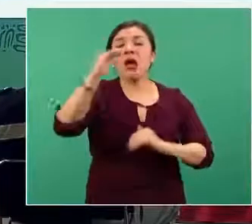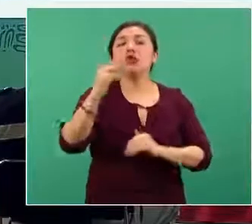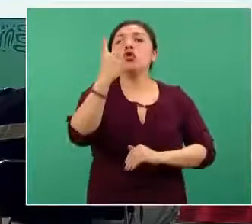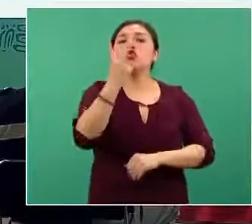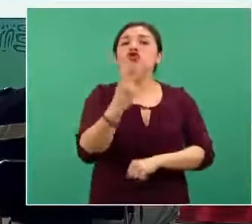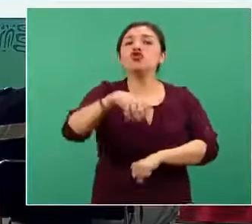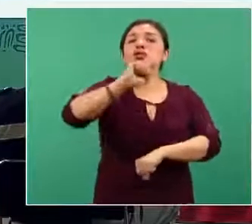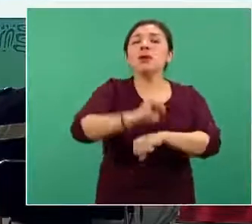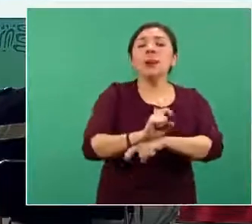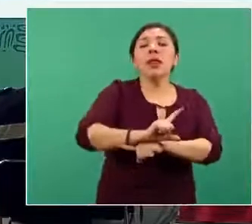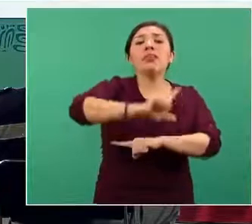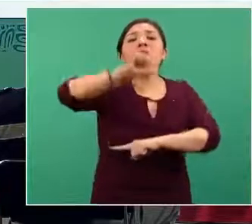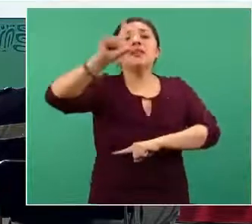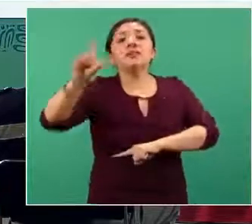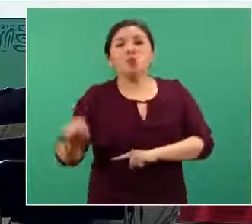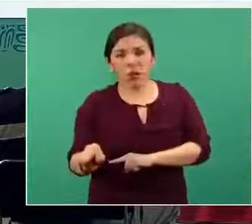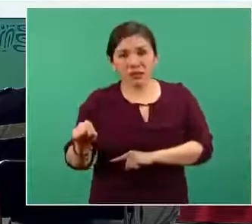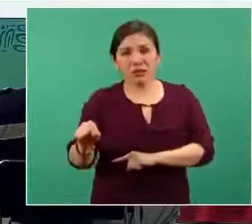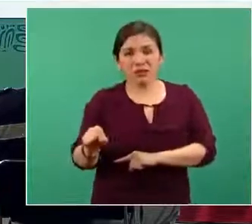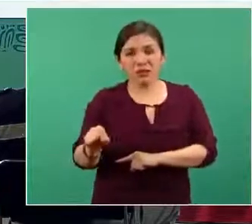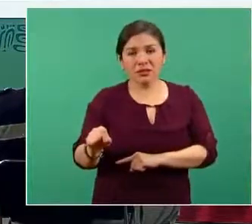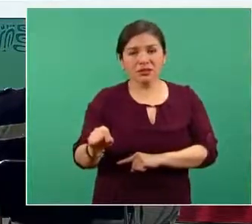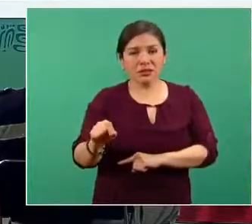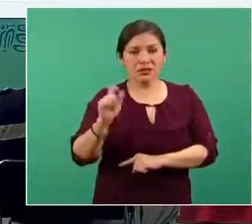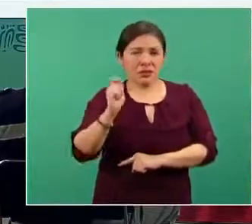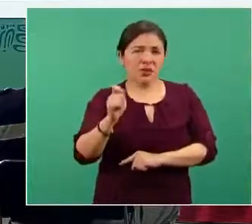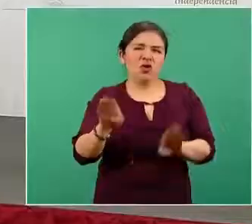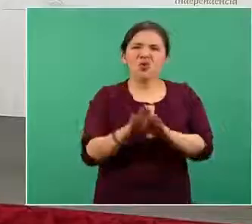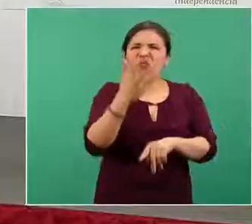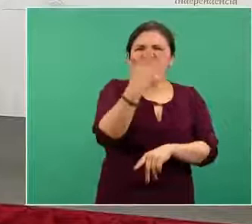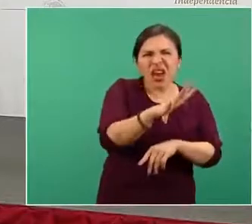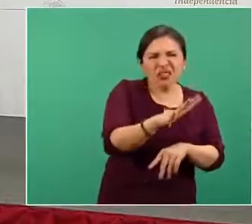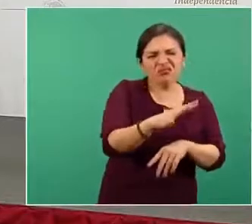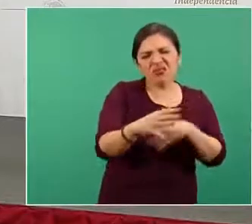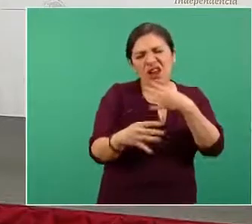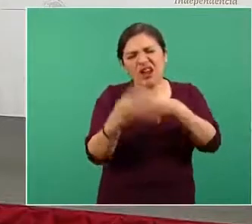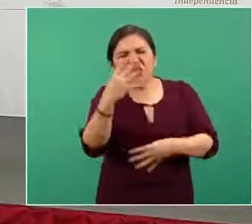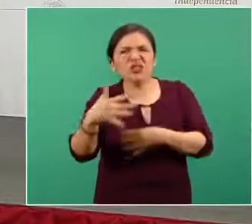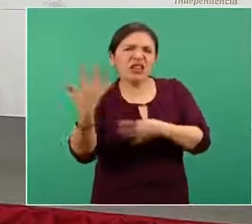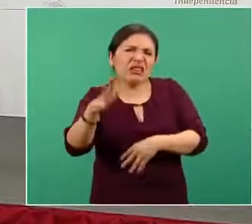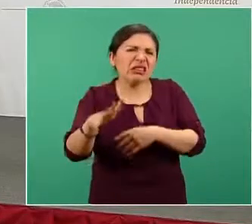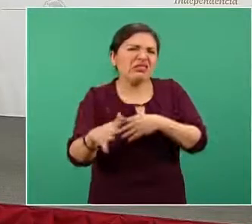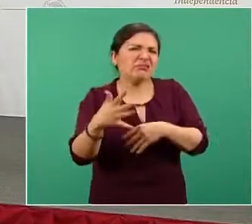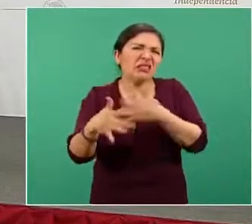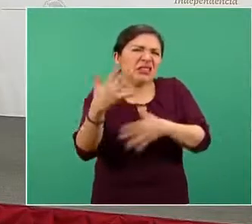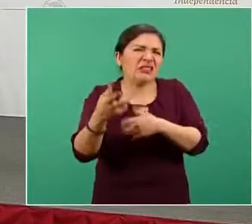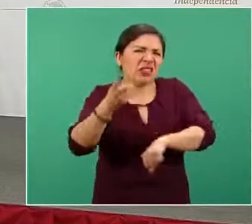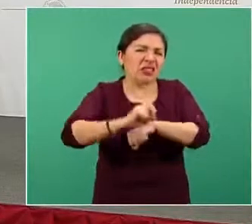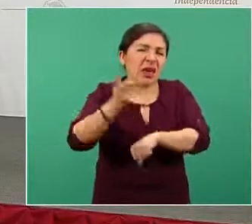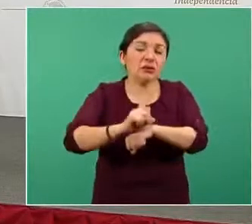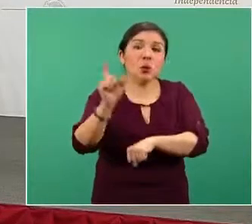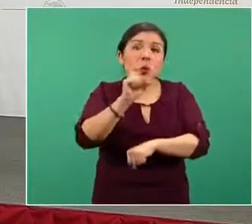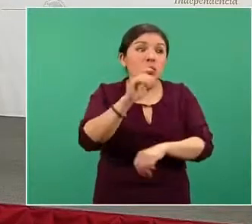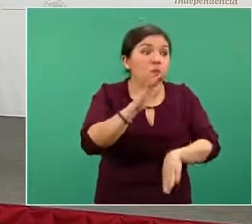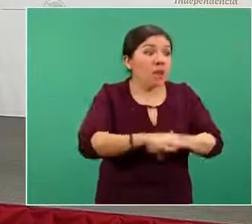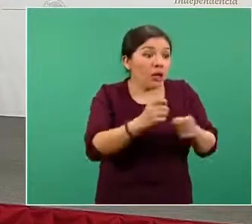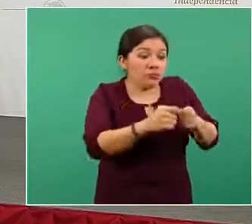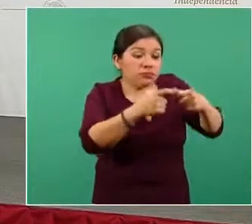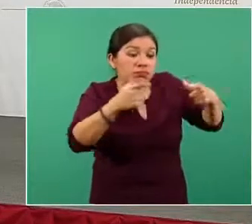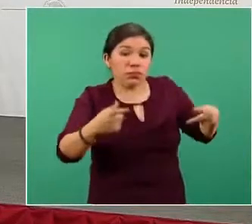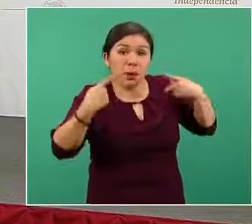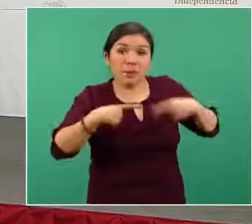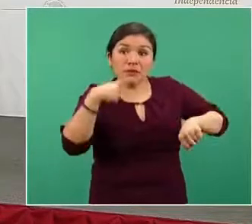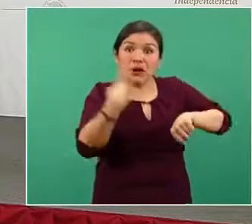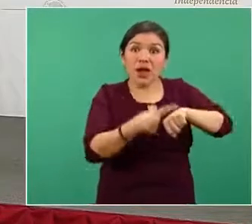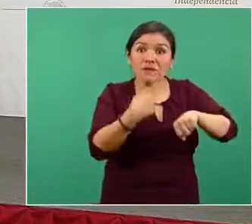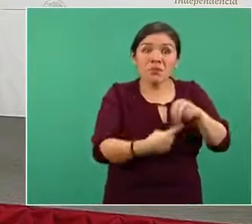2 semanas aproximadamente, 10 a 15 a 14 días, después que se incrementan los casos, porque cuando se incrementa